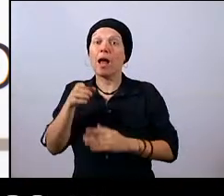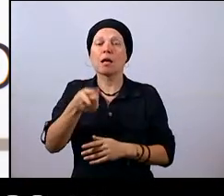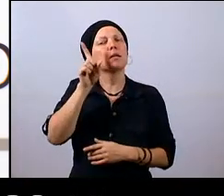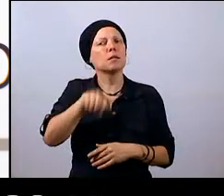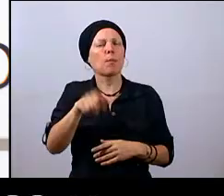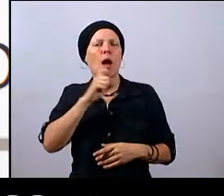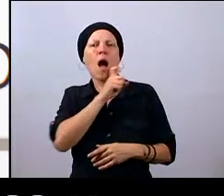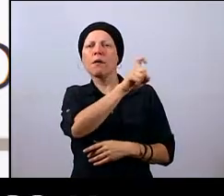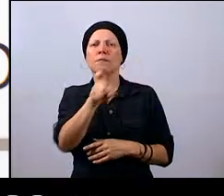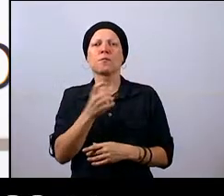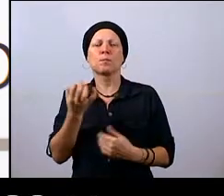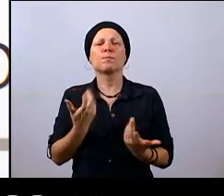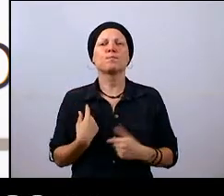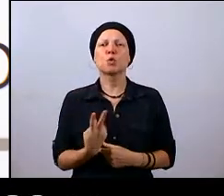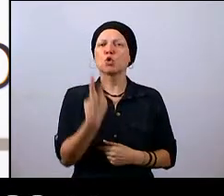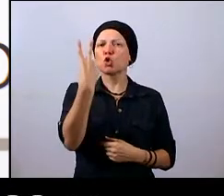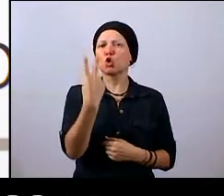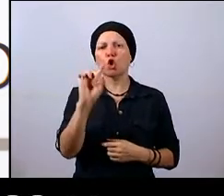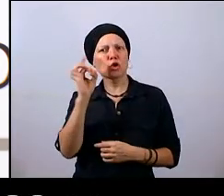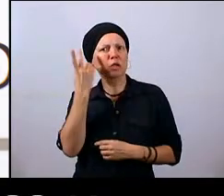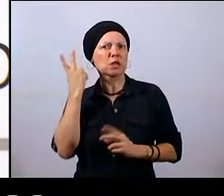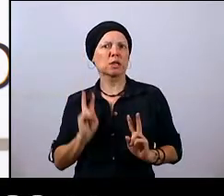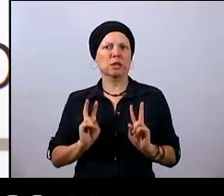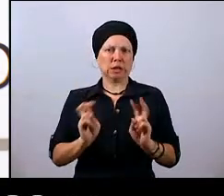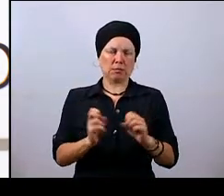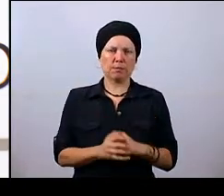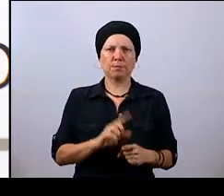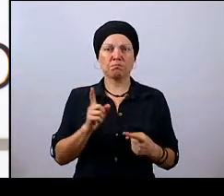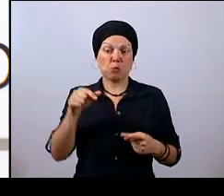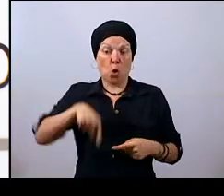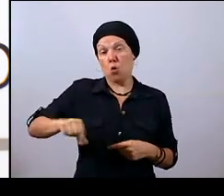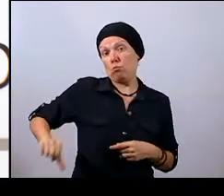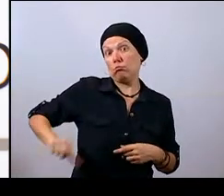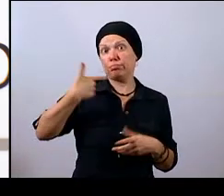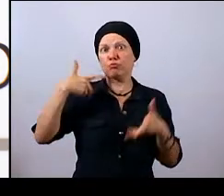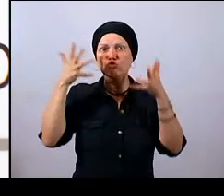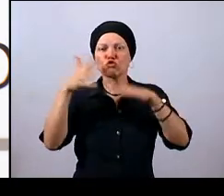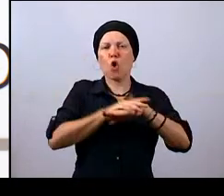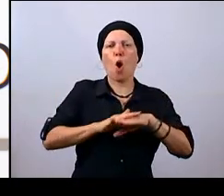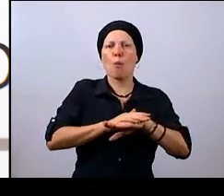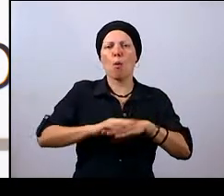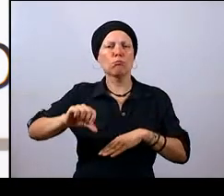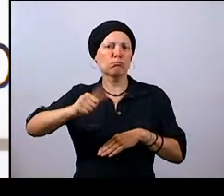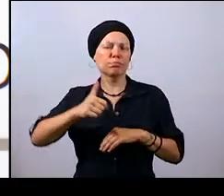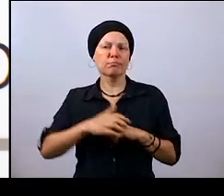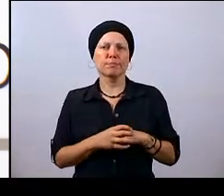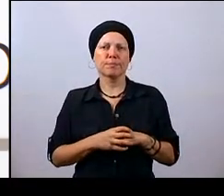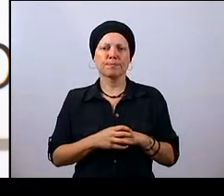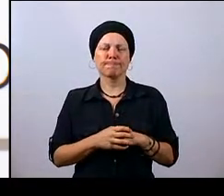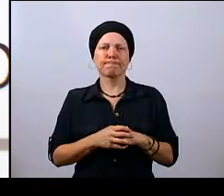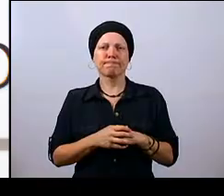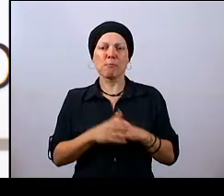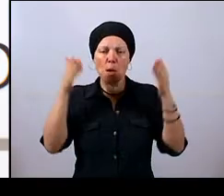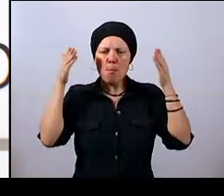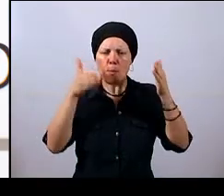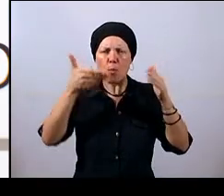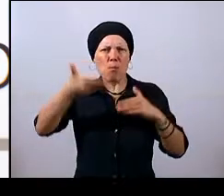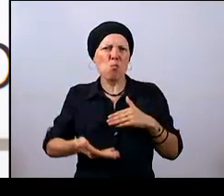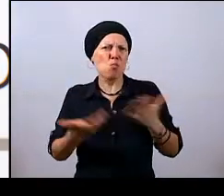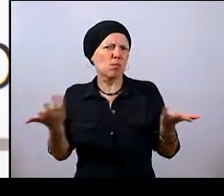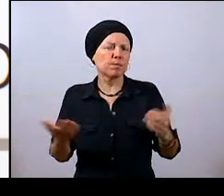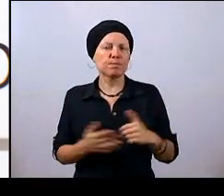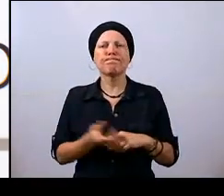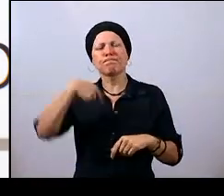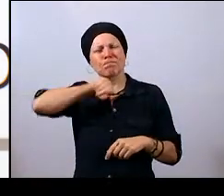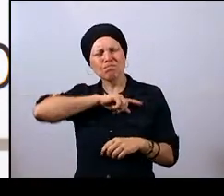les anuncio de dos iniciativas que hemos aprobado hoy en Consejo de Gobierno, destinar a lo importante, a